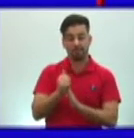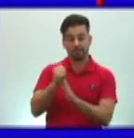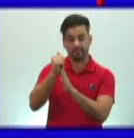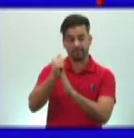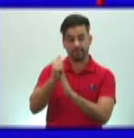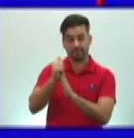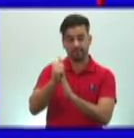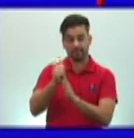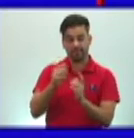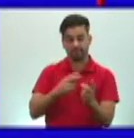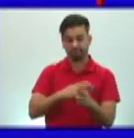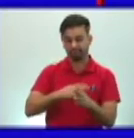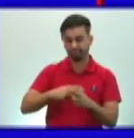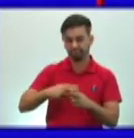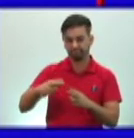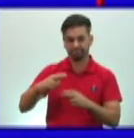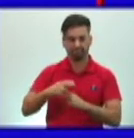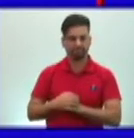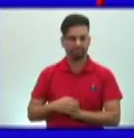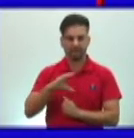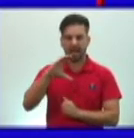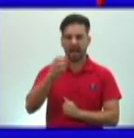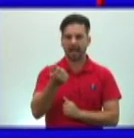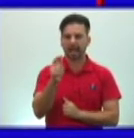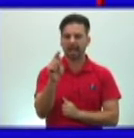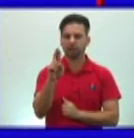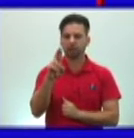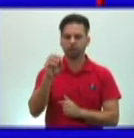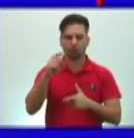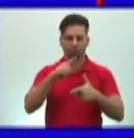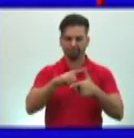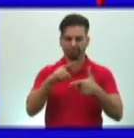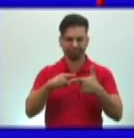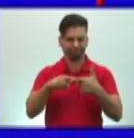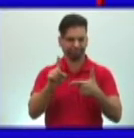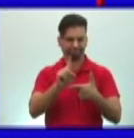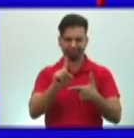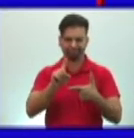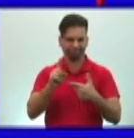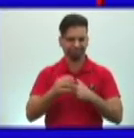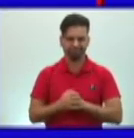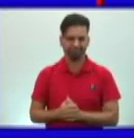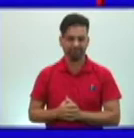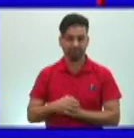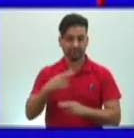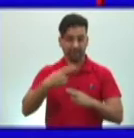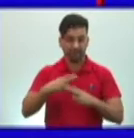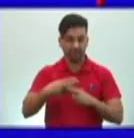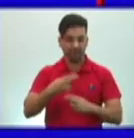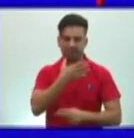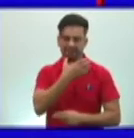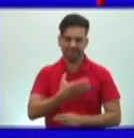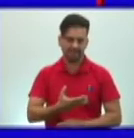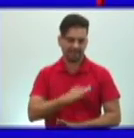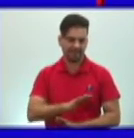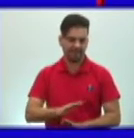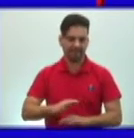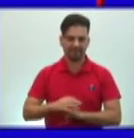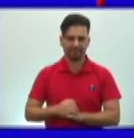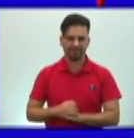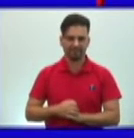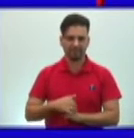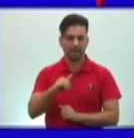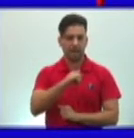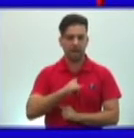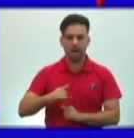revolución, Castro, le llamamos Fidel o líder histórico, como a Raúl le llamamos en la